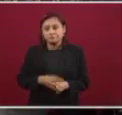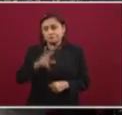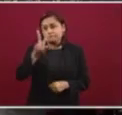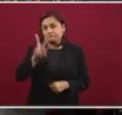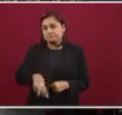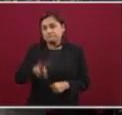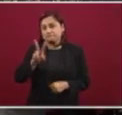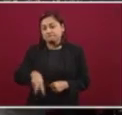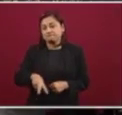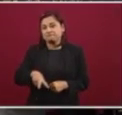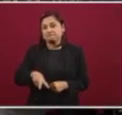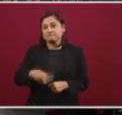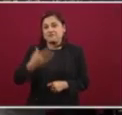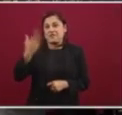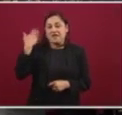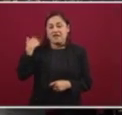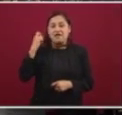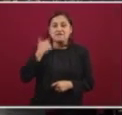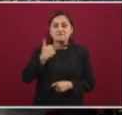amenazaban,